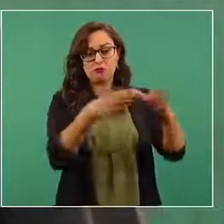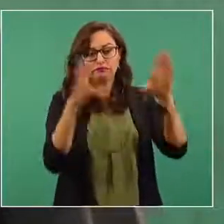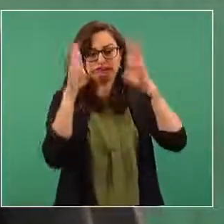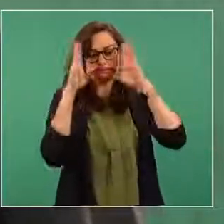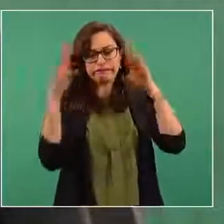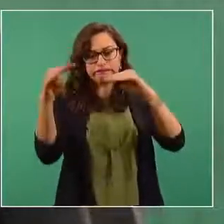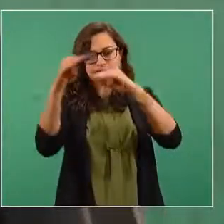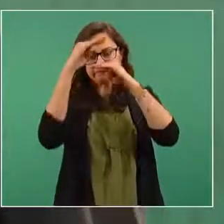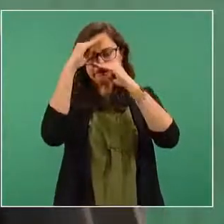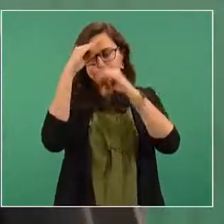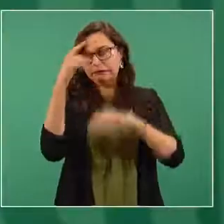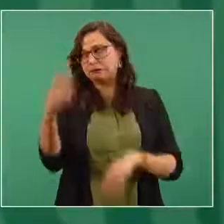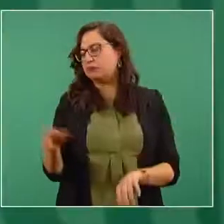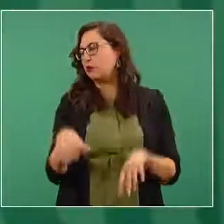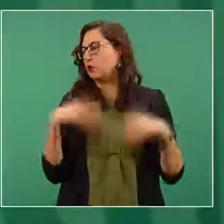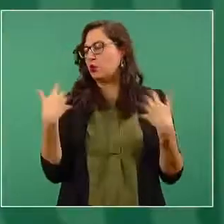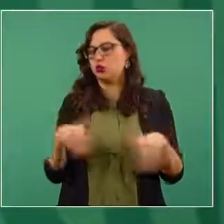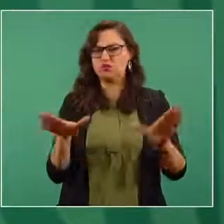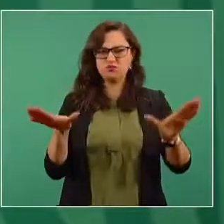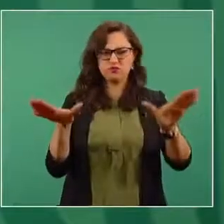autoritario.